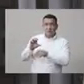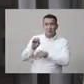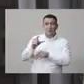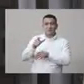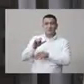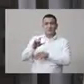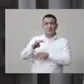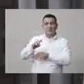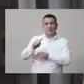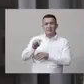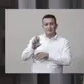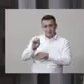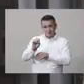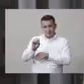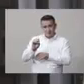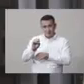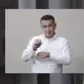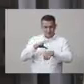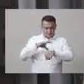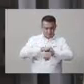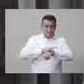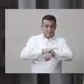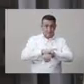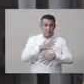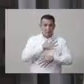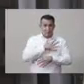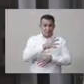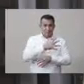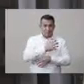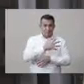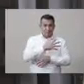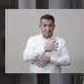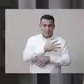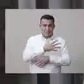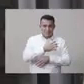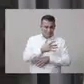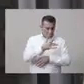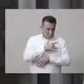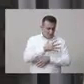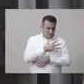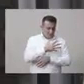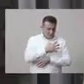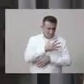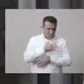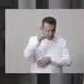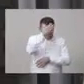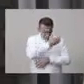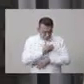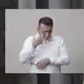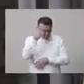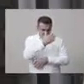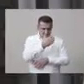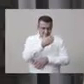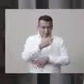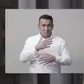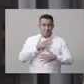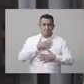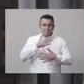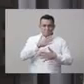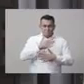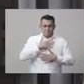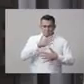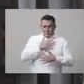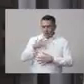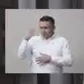para monitorear el ritmo cardíaco y el nivel de oxígeno en el cuerpo. ¿Y por qué lo hicimos? Porque